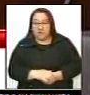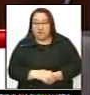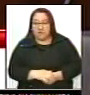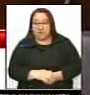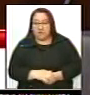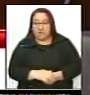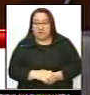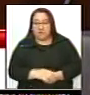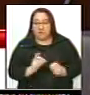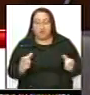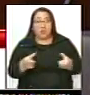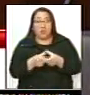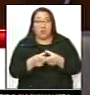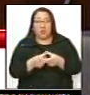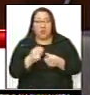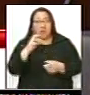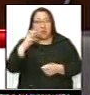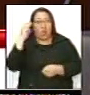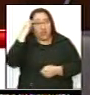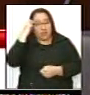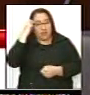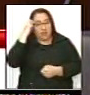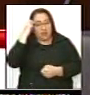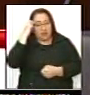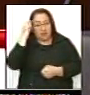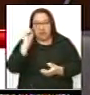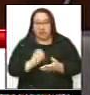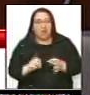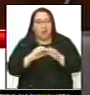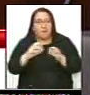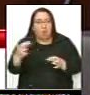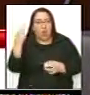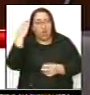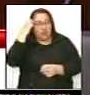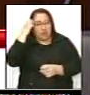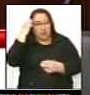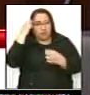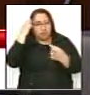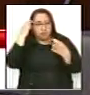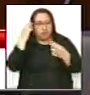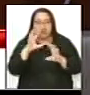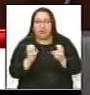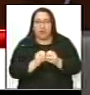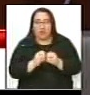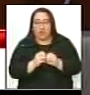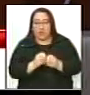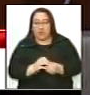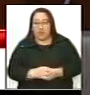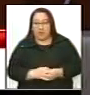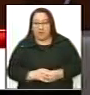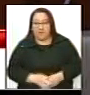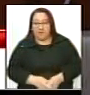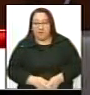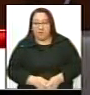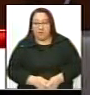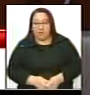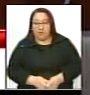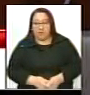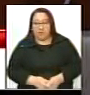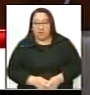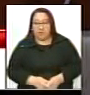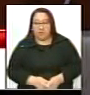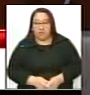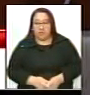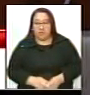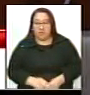Esta es una comisión política con políticos. Señor Acuña, siéntese usted, por favor, después